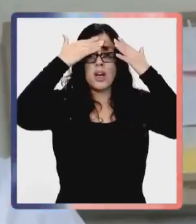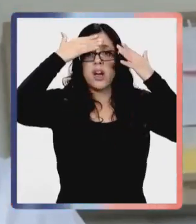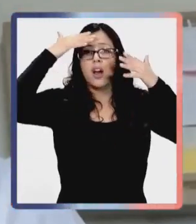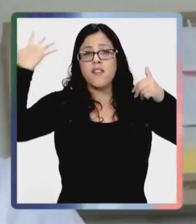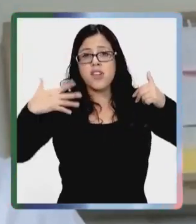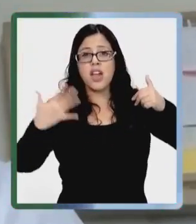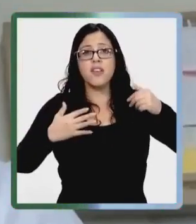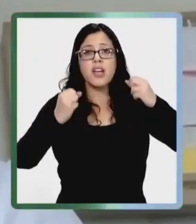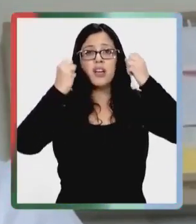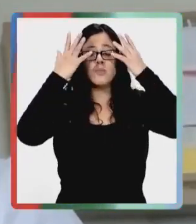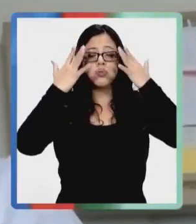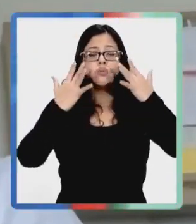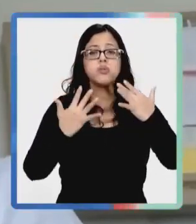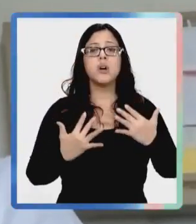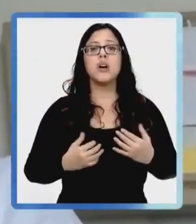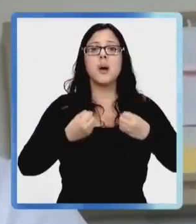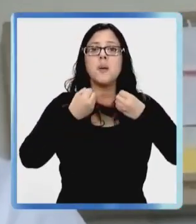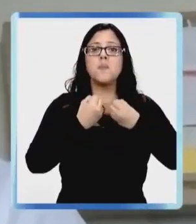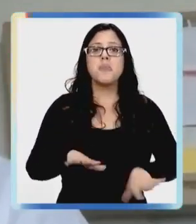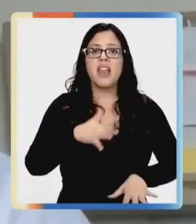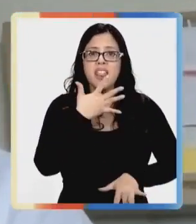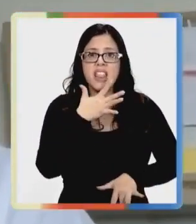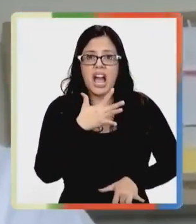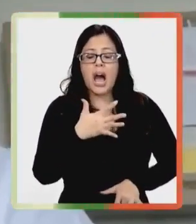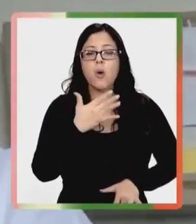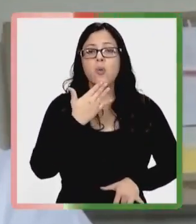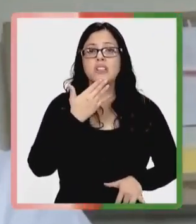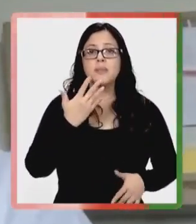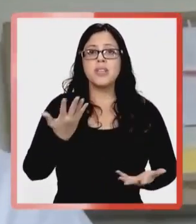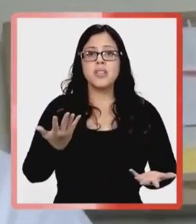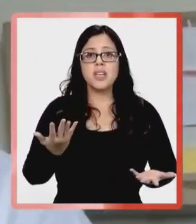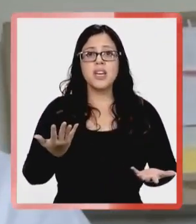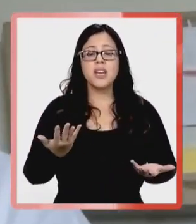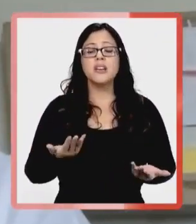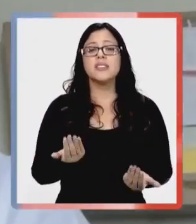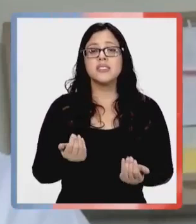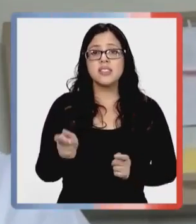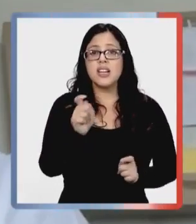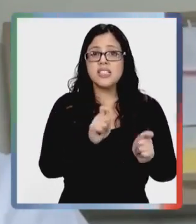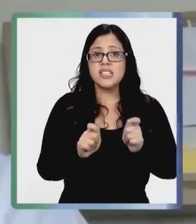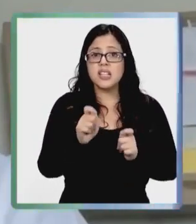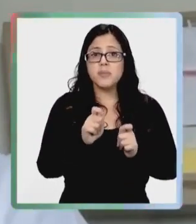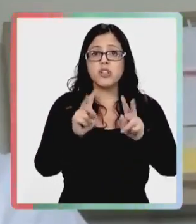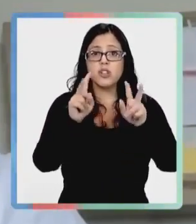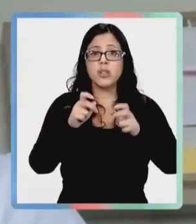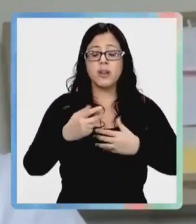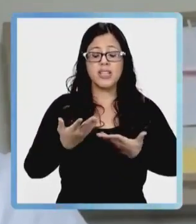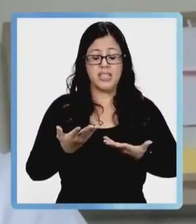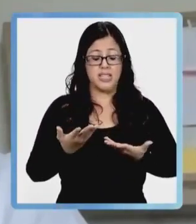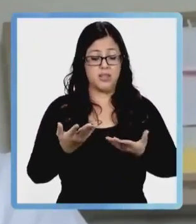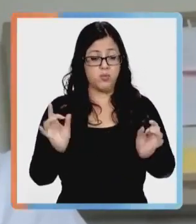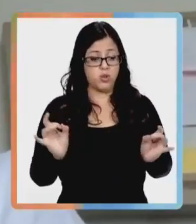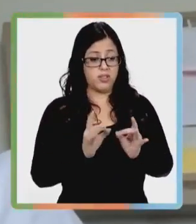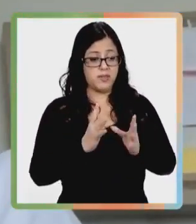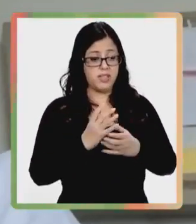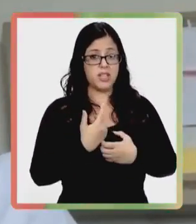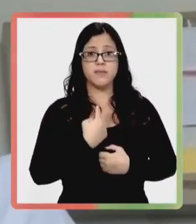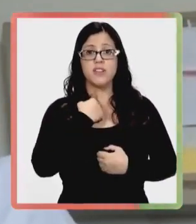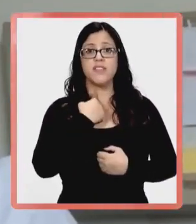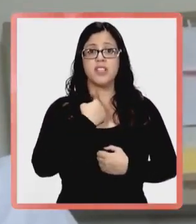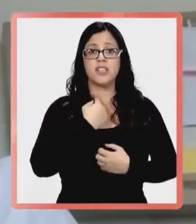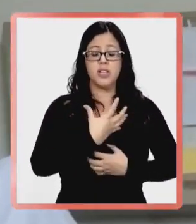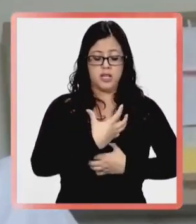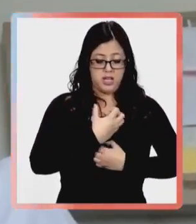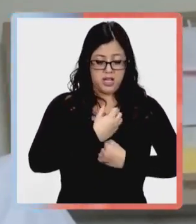conlleva deshidratación y a pérdida de la capacidad de expectoración con taponamiento de la vía respiratoria, que son lo que nosotros